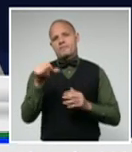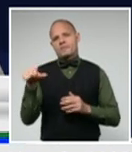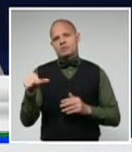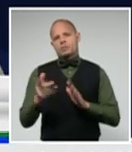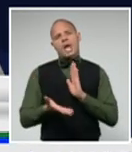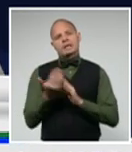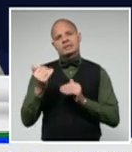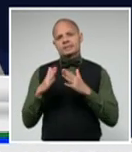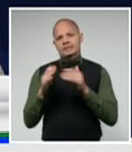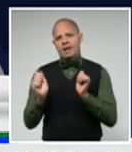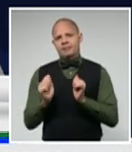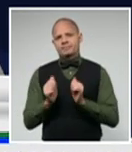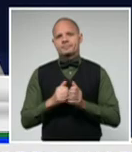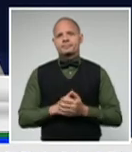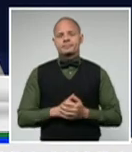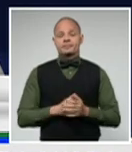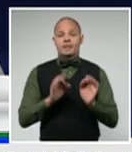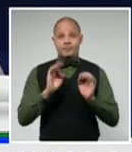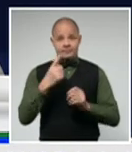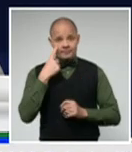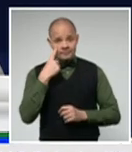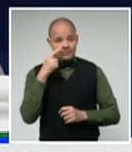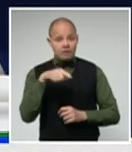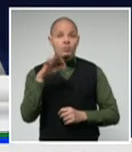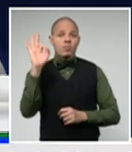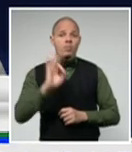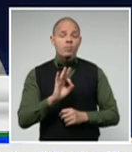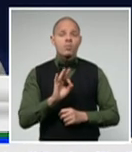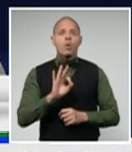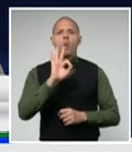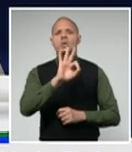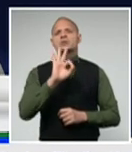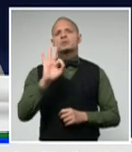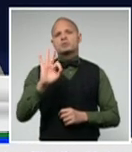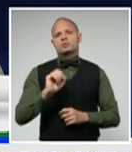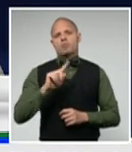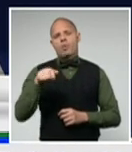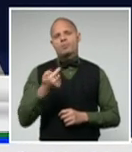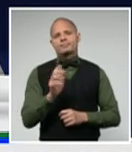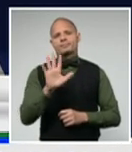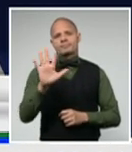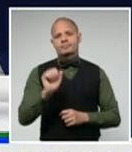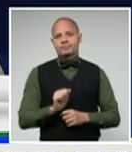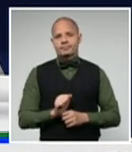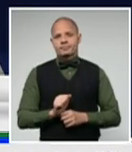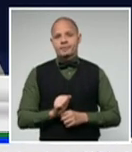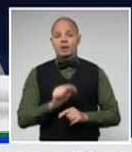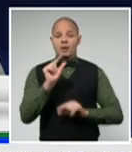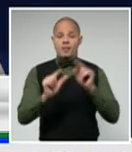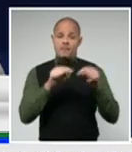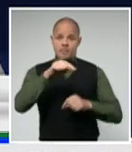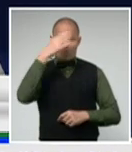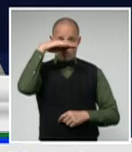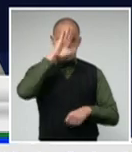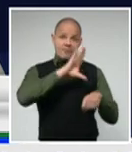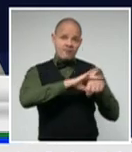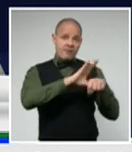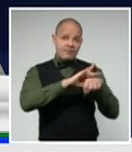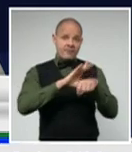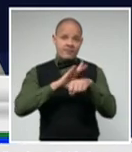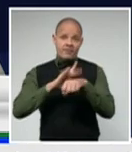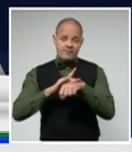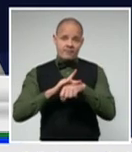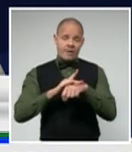5.118 pacientes, estamos hablando del 88,5% de todas las personas que han tenido la enfermedad que se